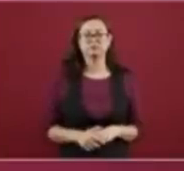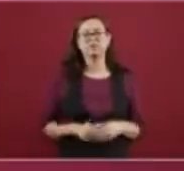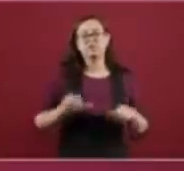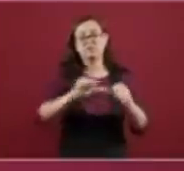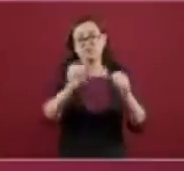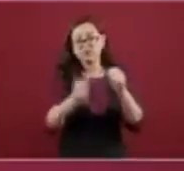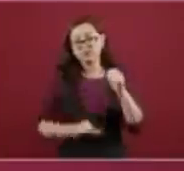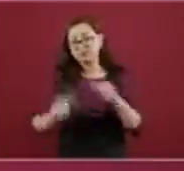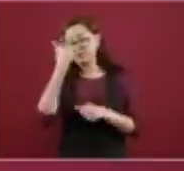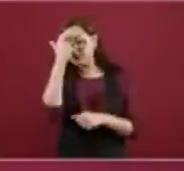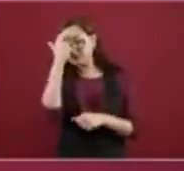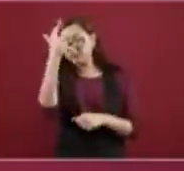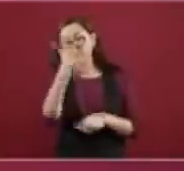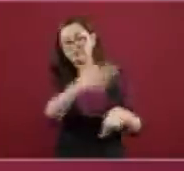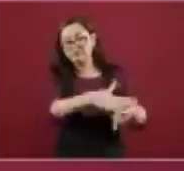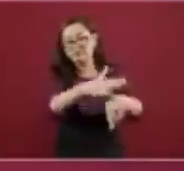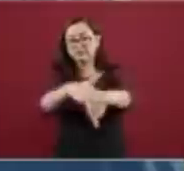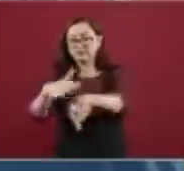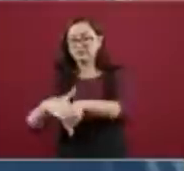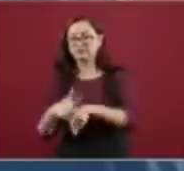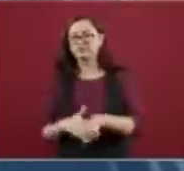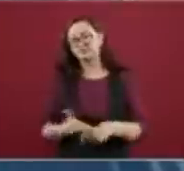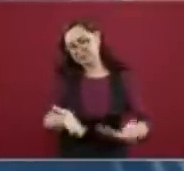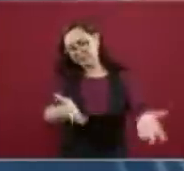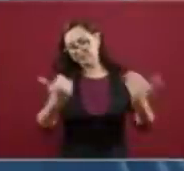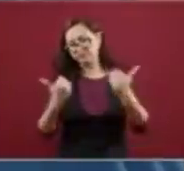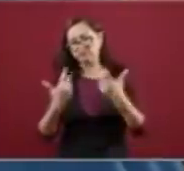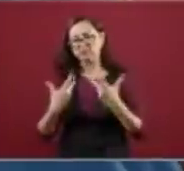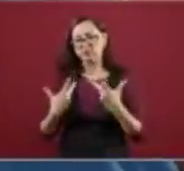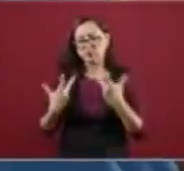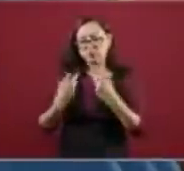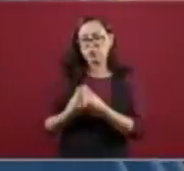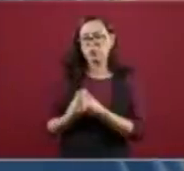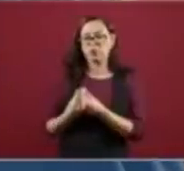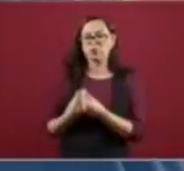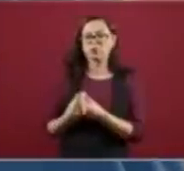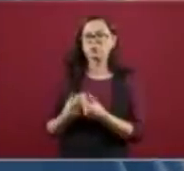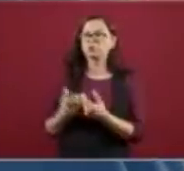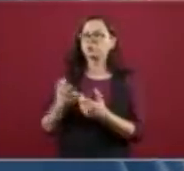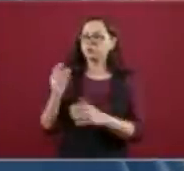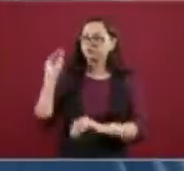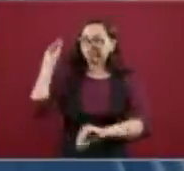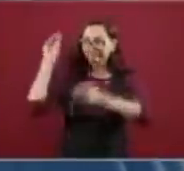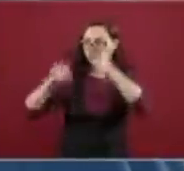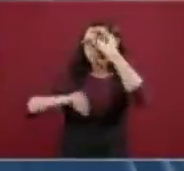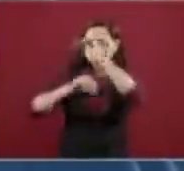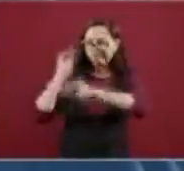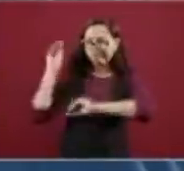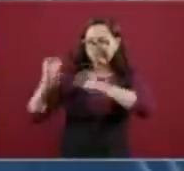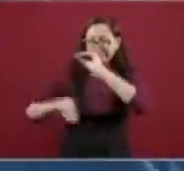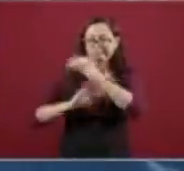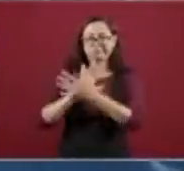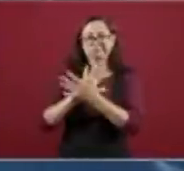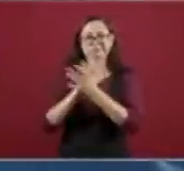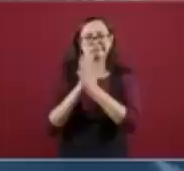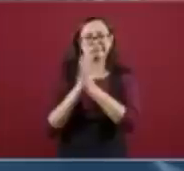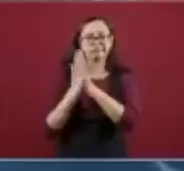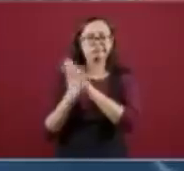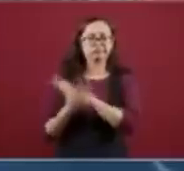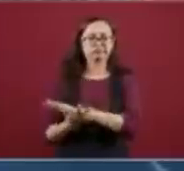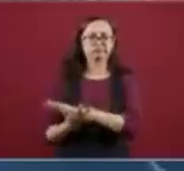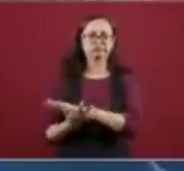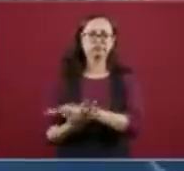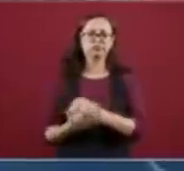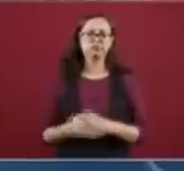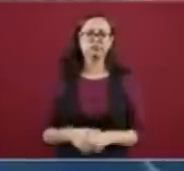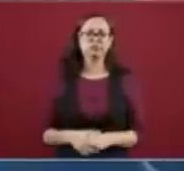creadores, para ser parte de esta gran transformación, es que merecemos tener